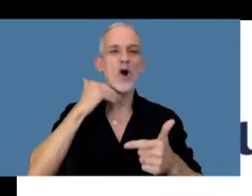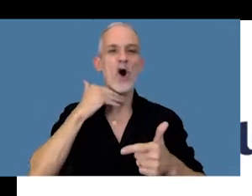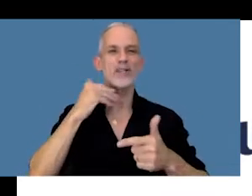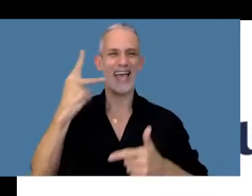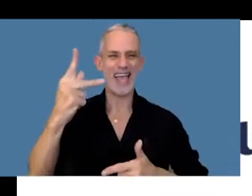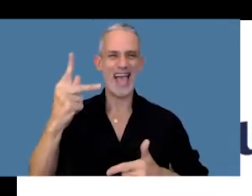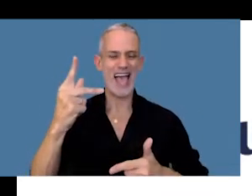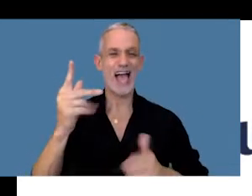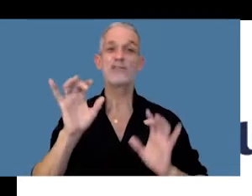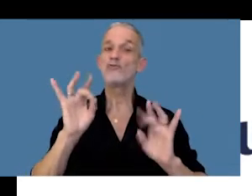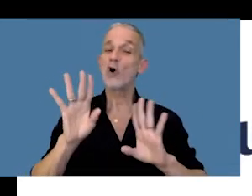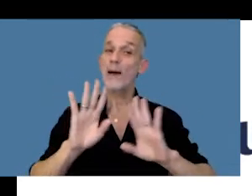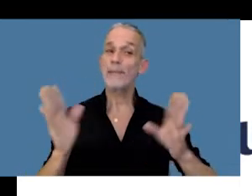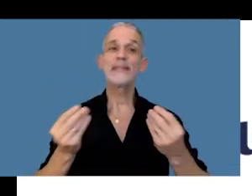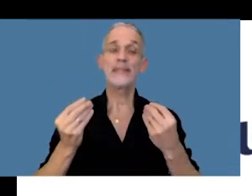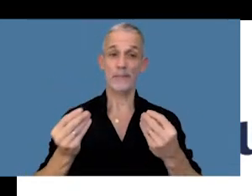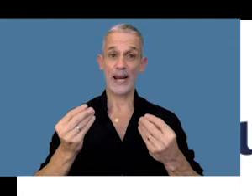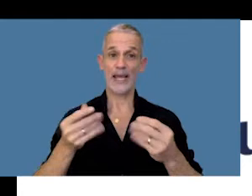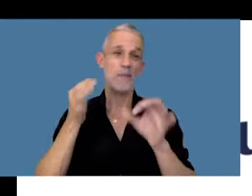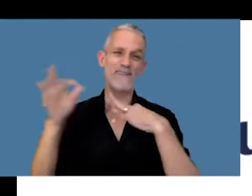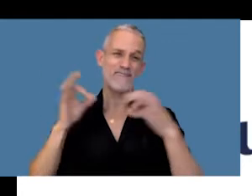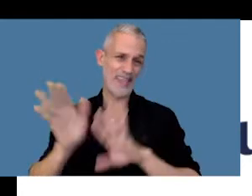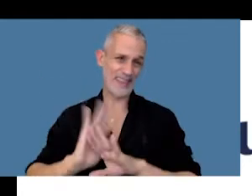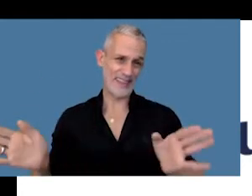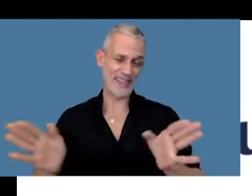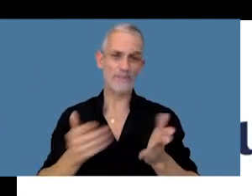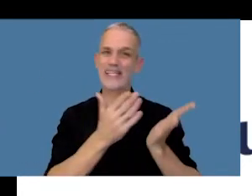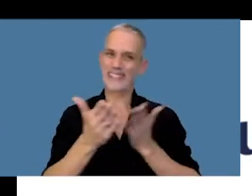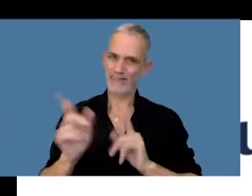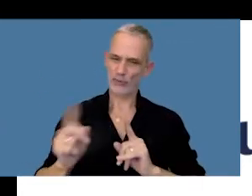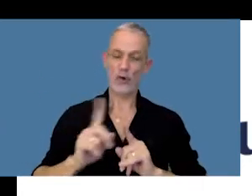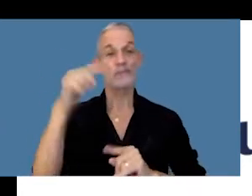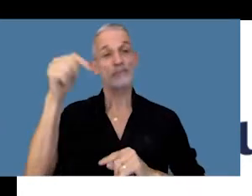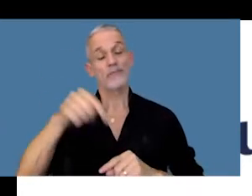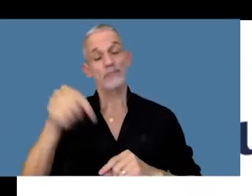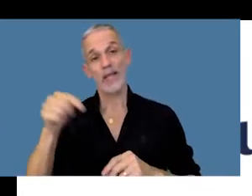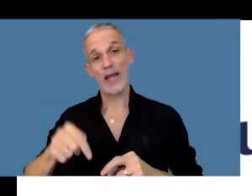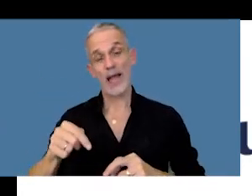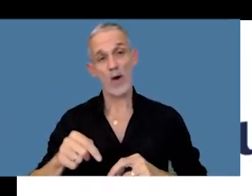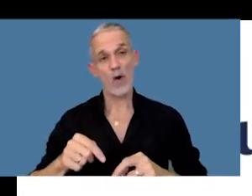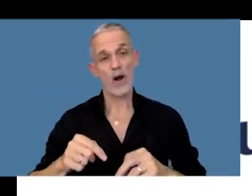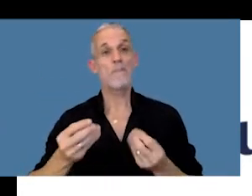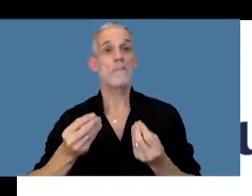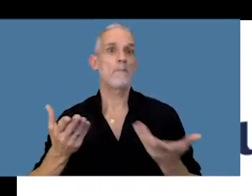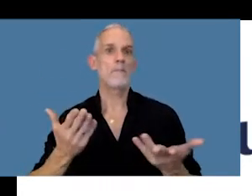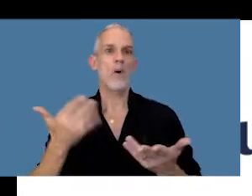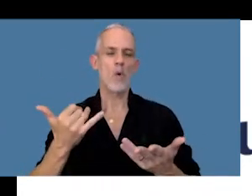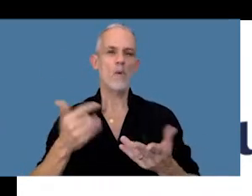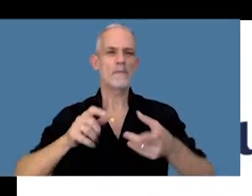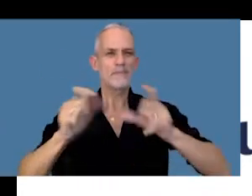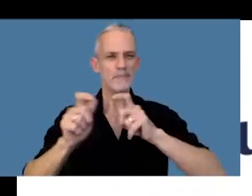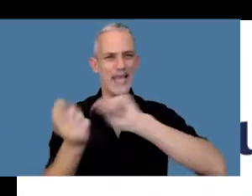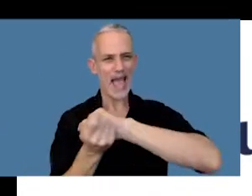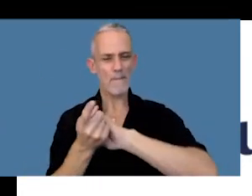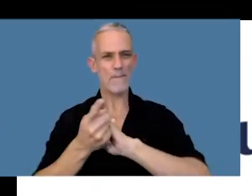K, para venta de bienes. En la actualidad, dado que hubo una reforma también